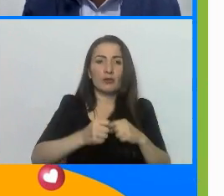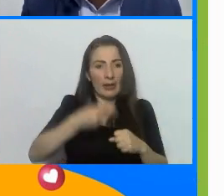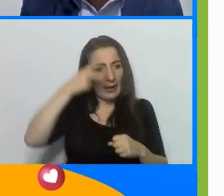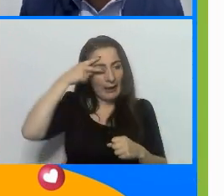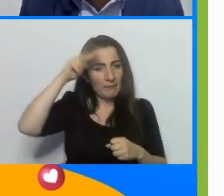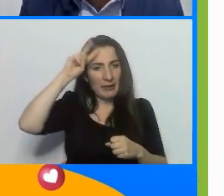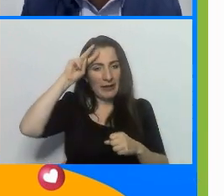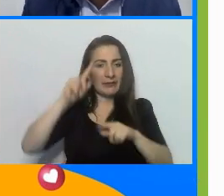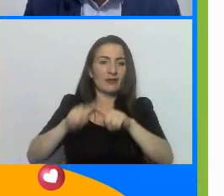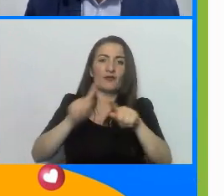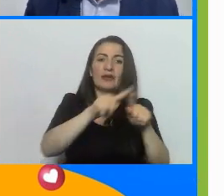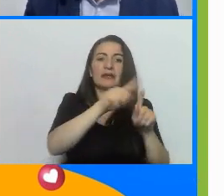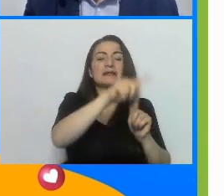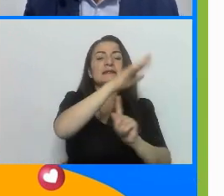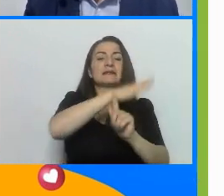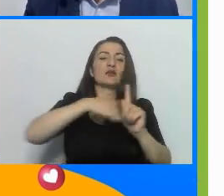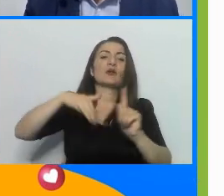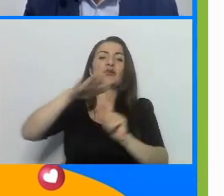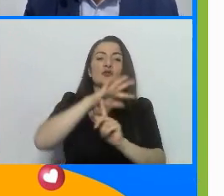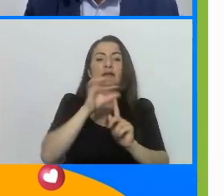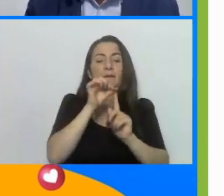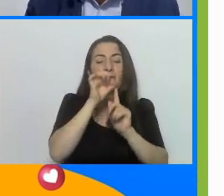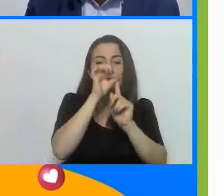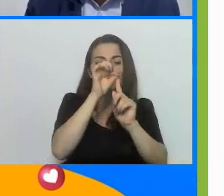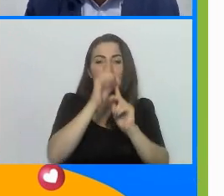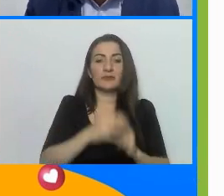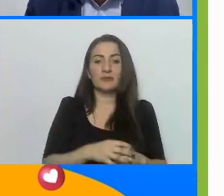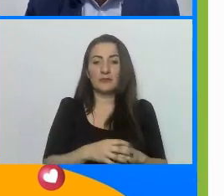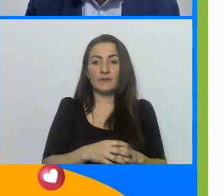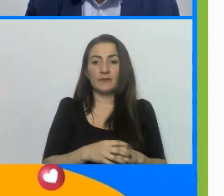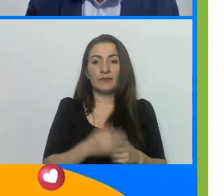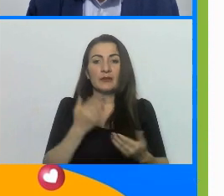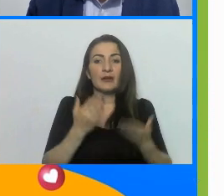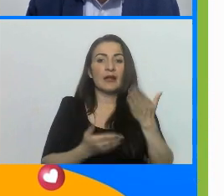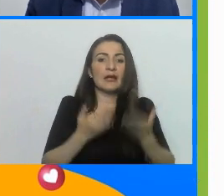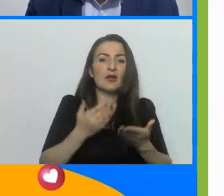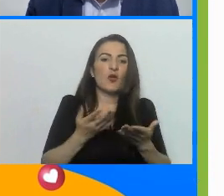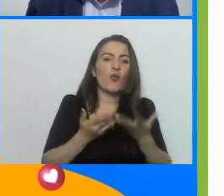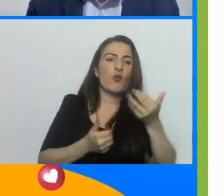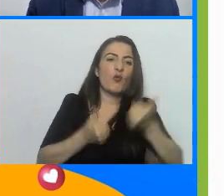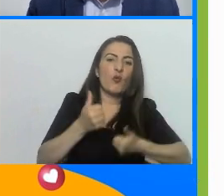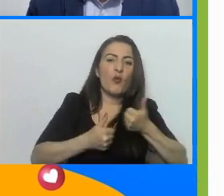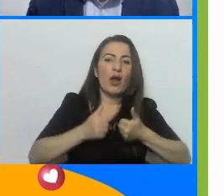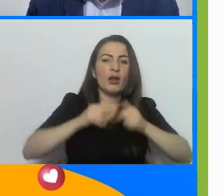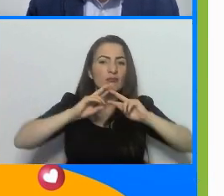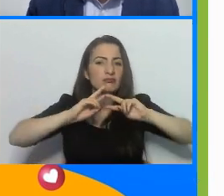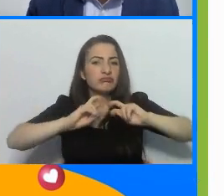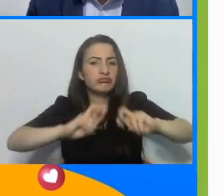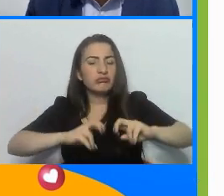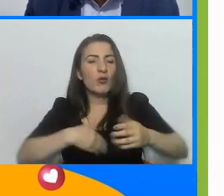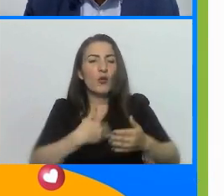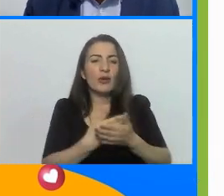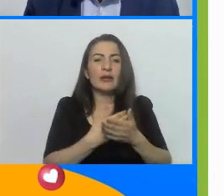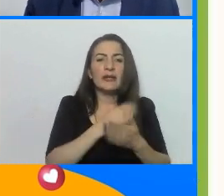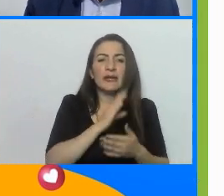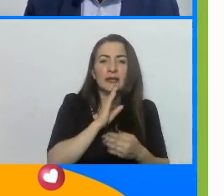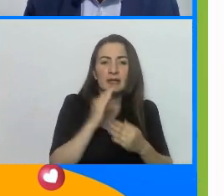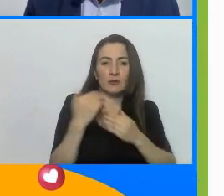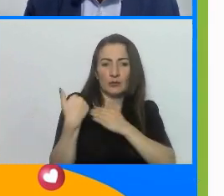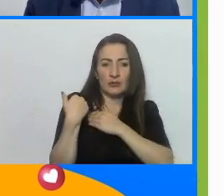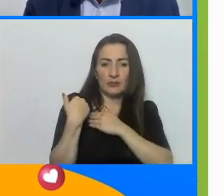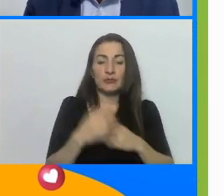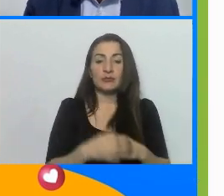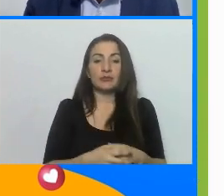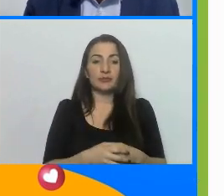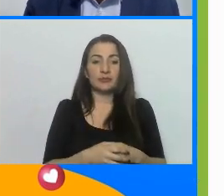muchas situaciones específicas. Y eso depende del objeto de estudio, o sea, de qué realmente se encarga de estudiar. En